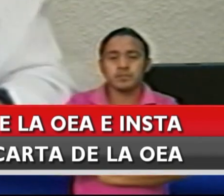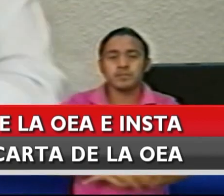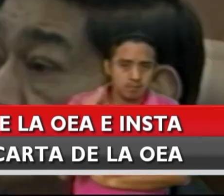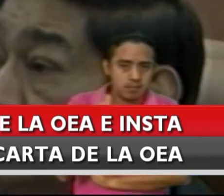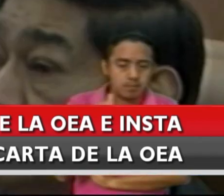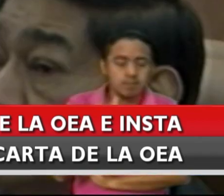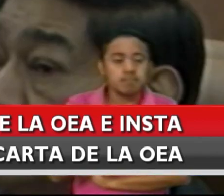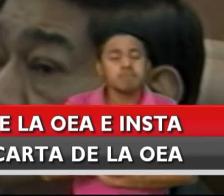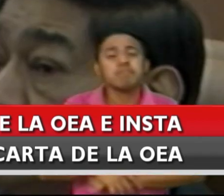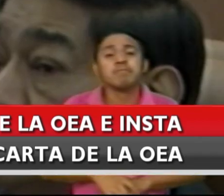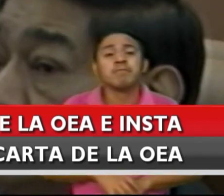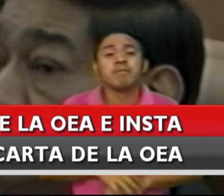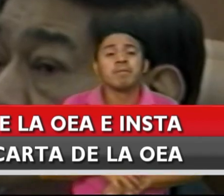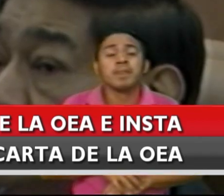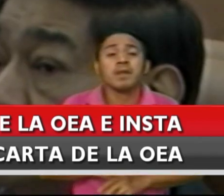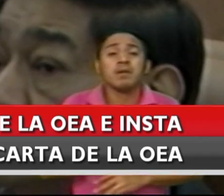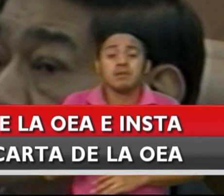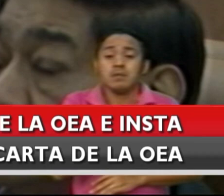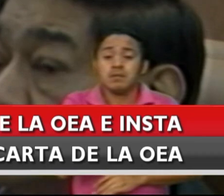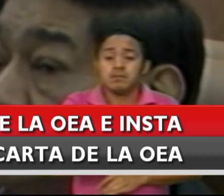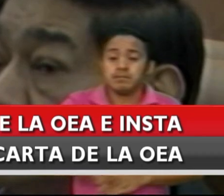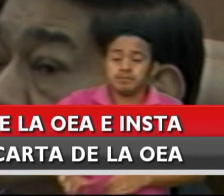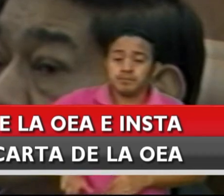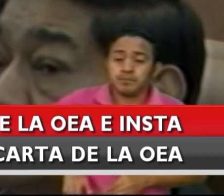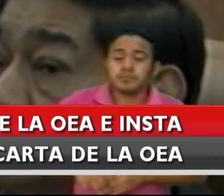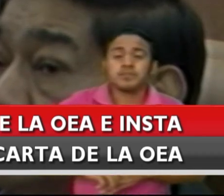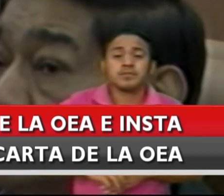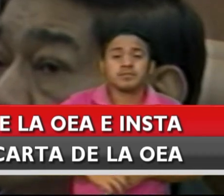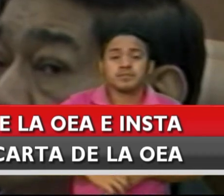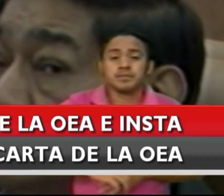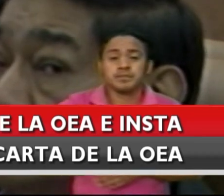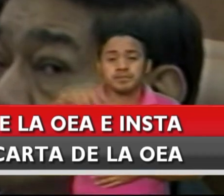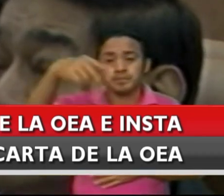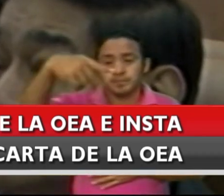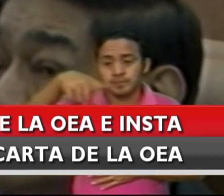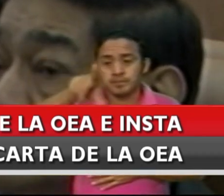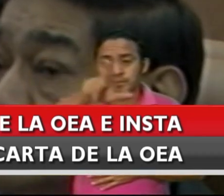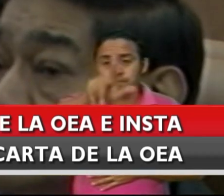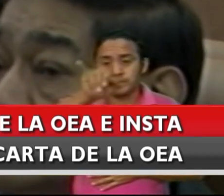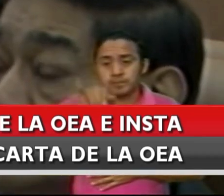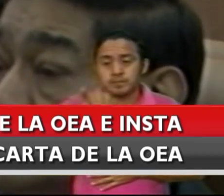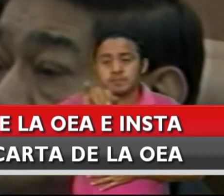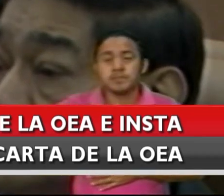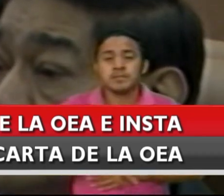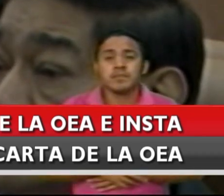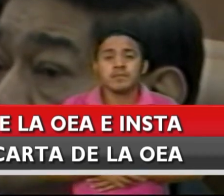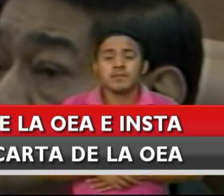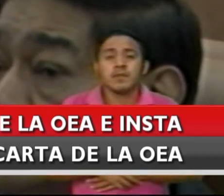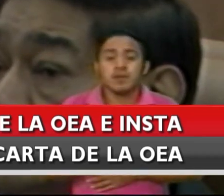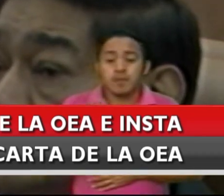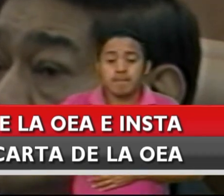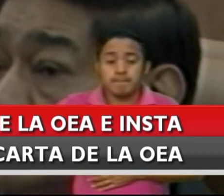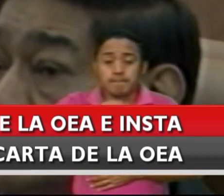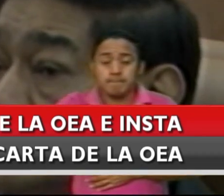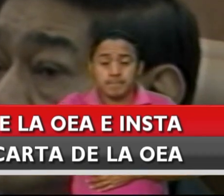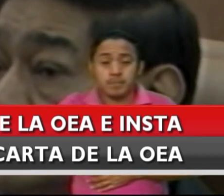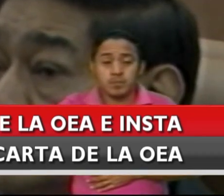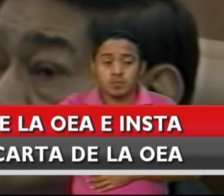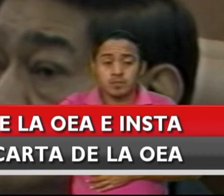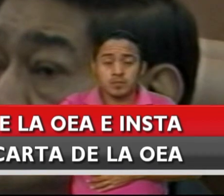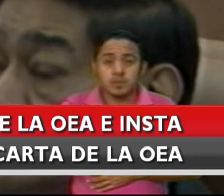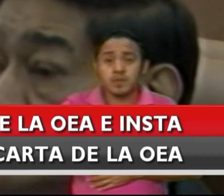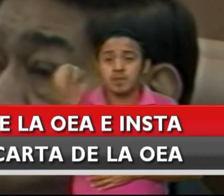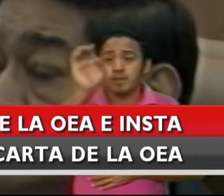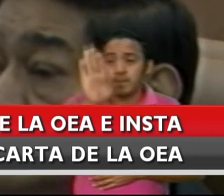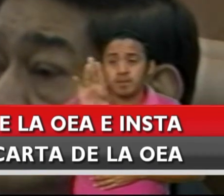2021. Los diputados del Partido Liberal Independiente, que integramos la bancada de la